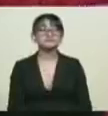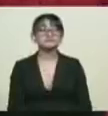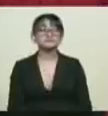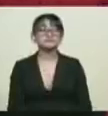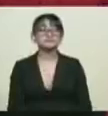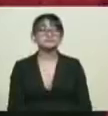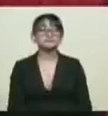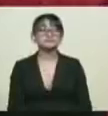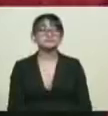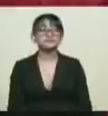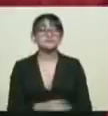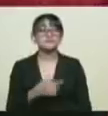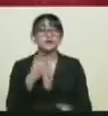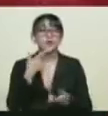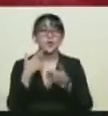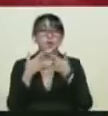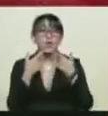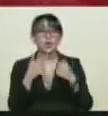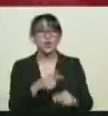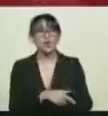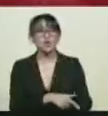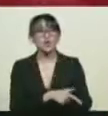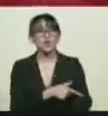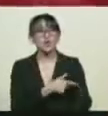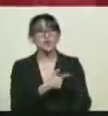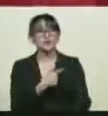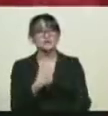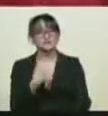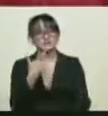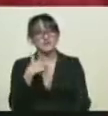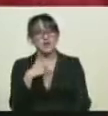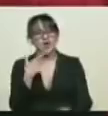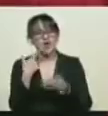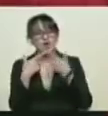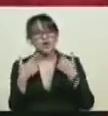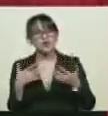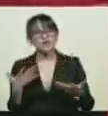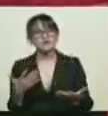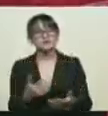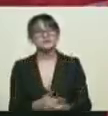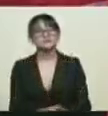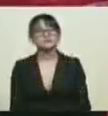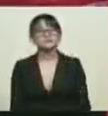Este color que tengo, ¿qué color soy yo?